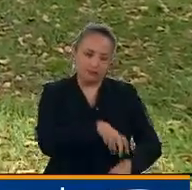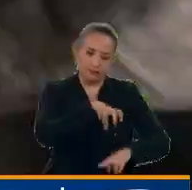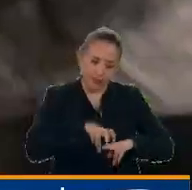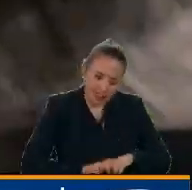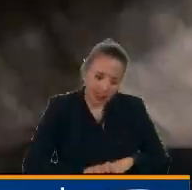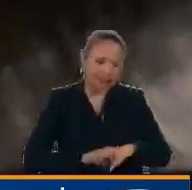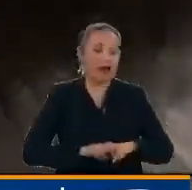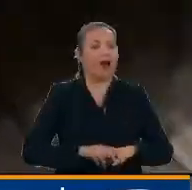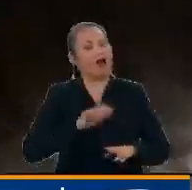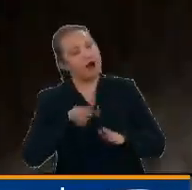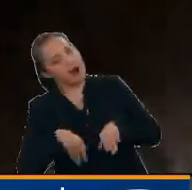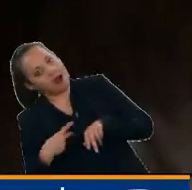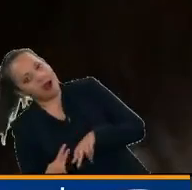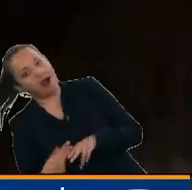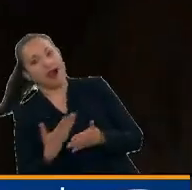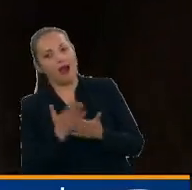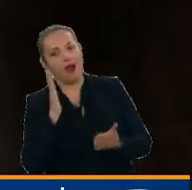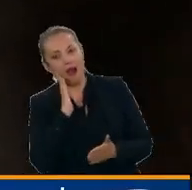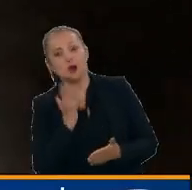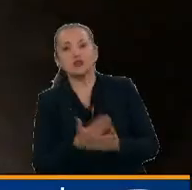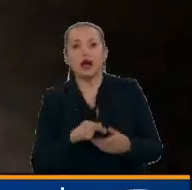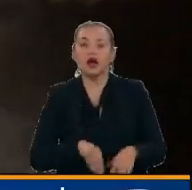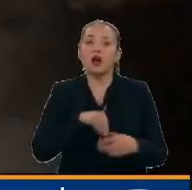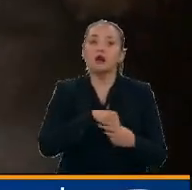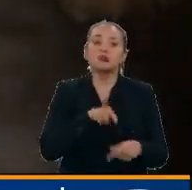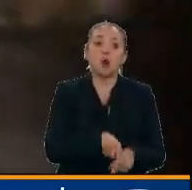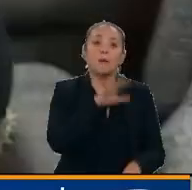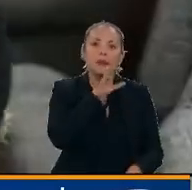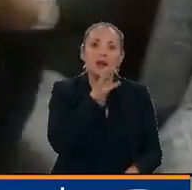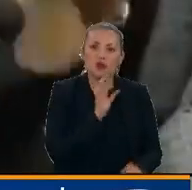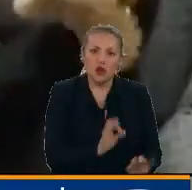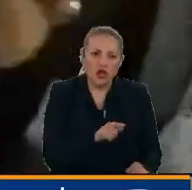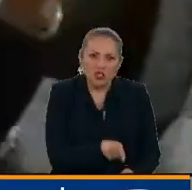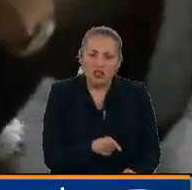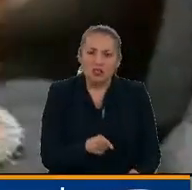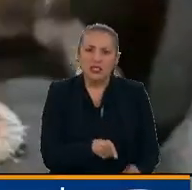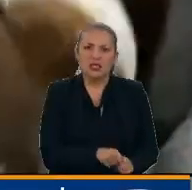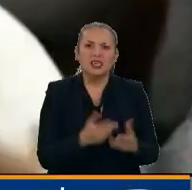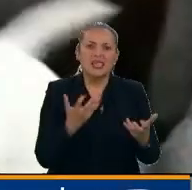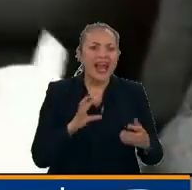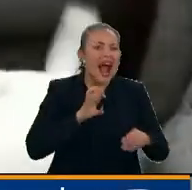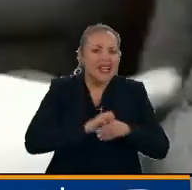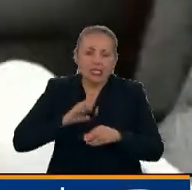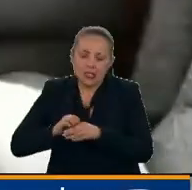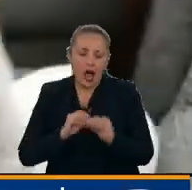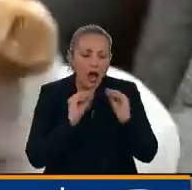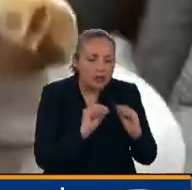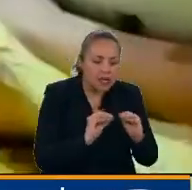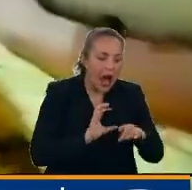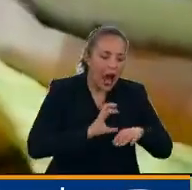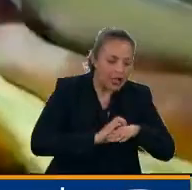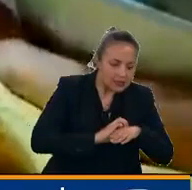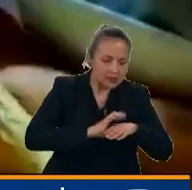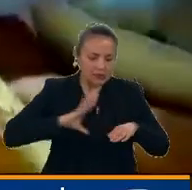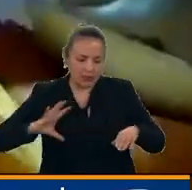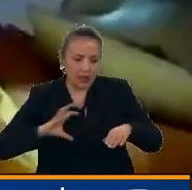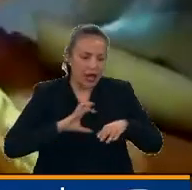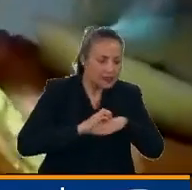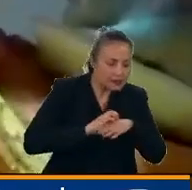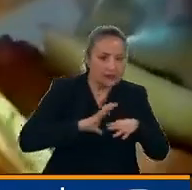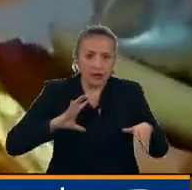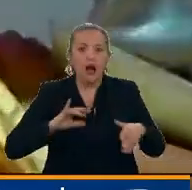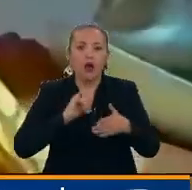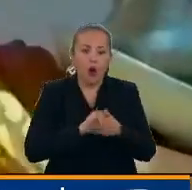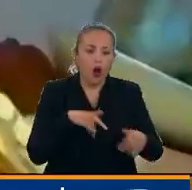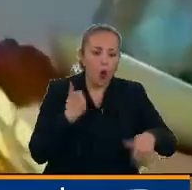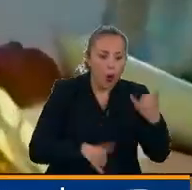acostarse. Si su perro es un animal que de verdad se muere por morder, enséñele a morder y a soltar. Jugar con el perro